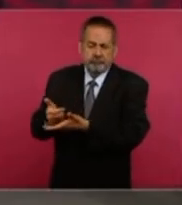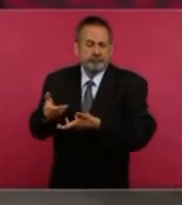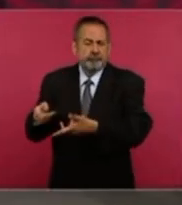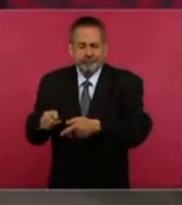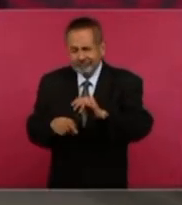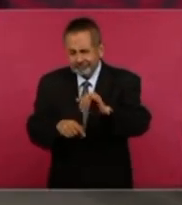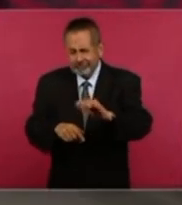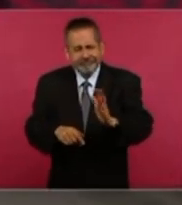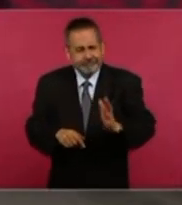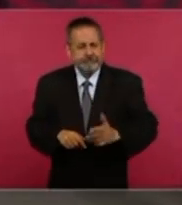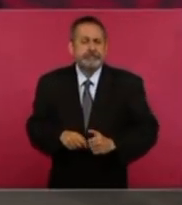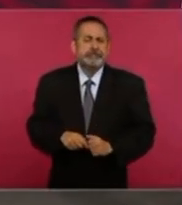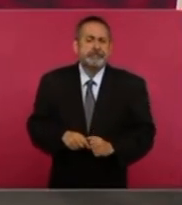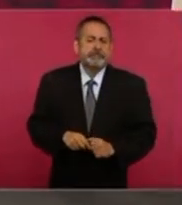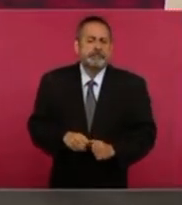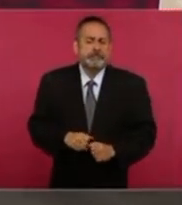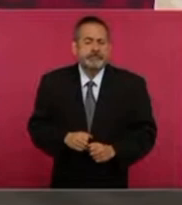pero